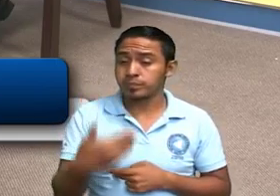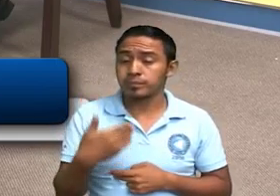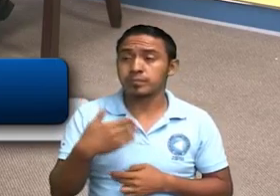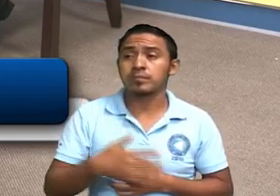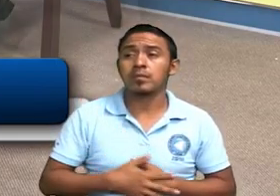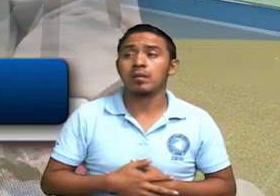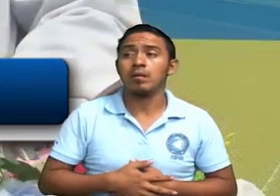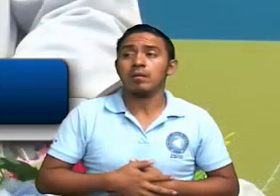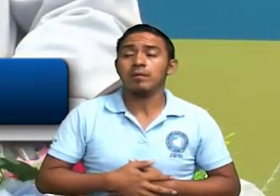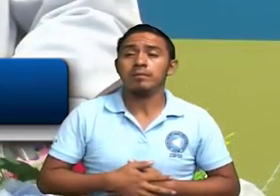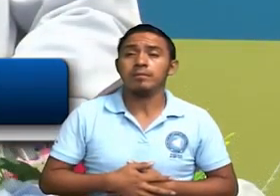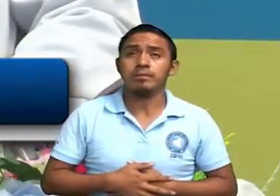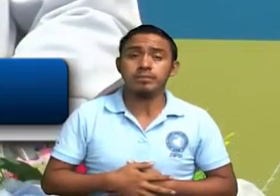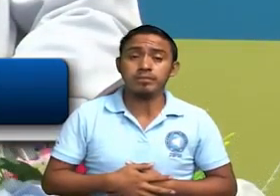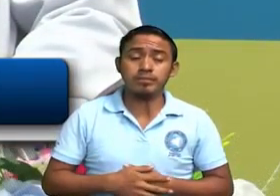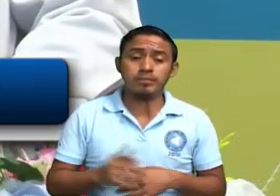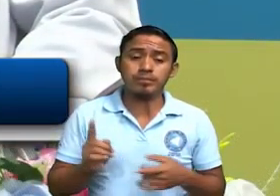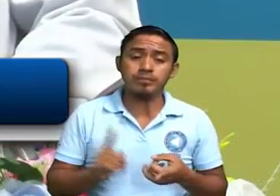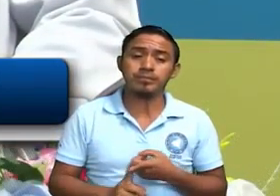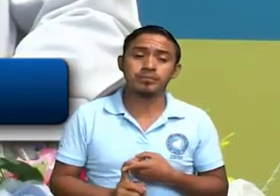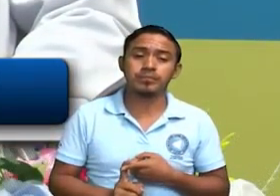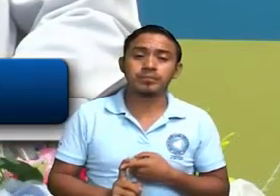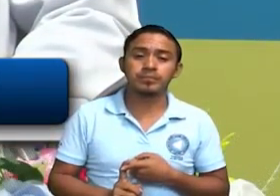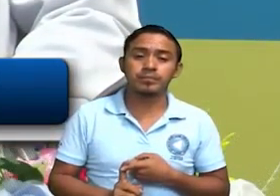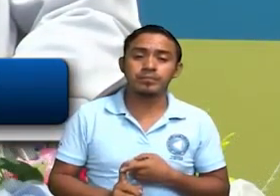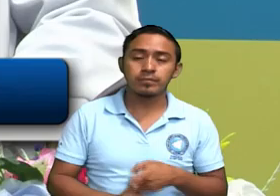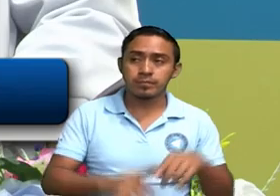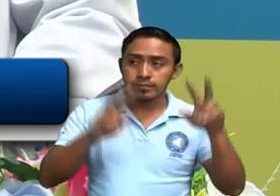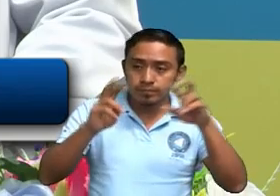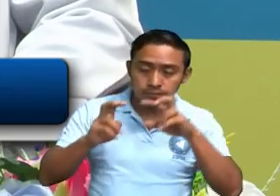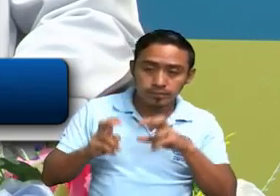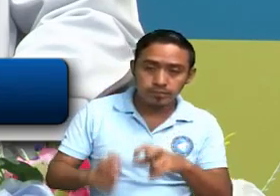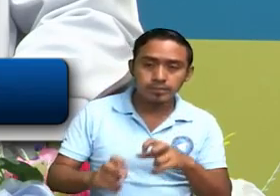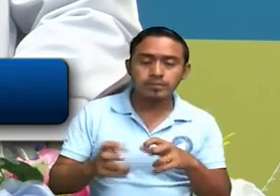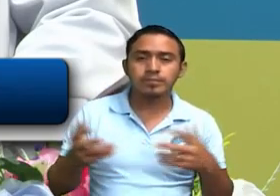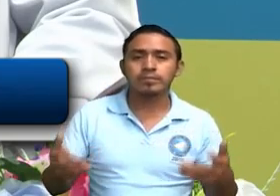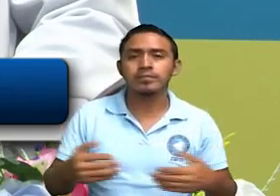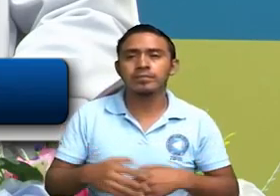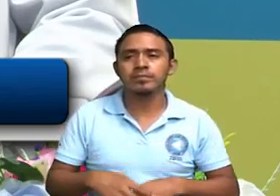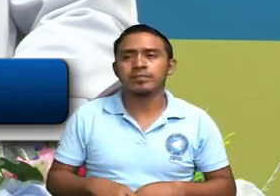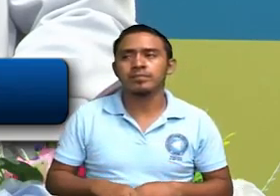Las dos son efectivas porque una valora